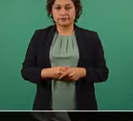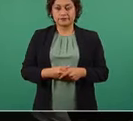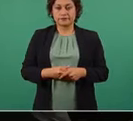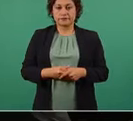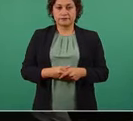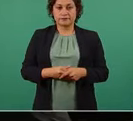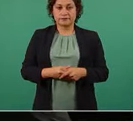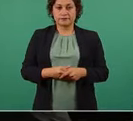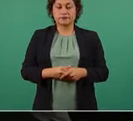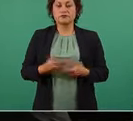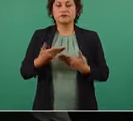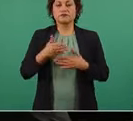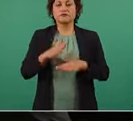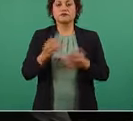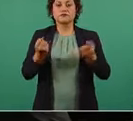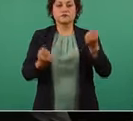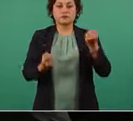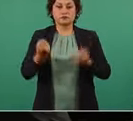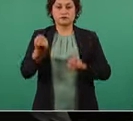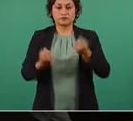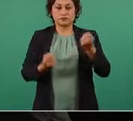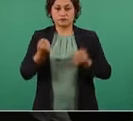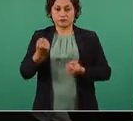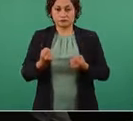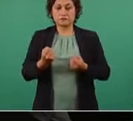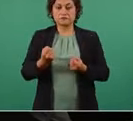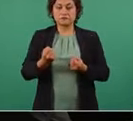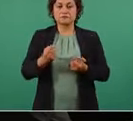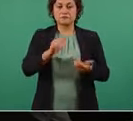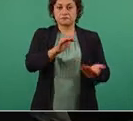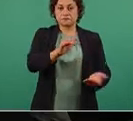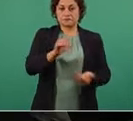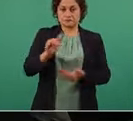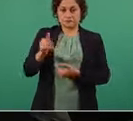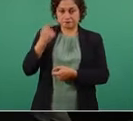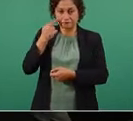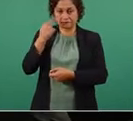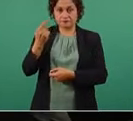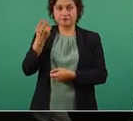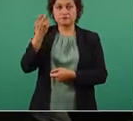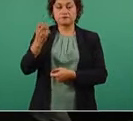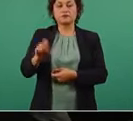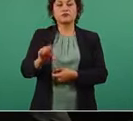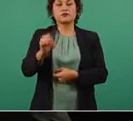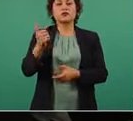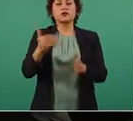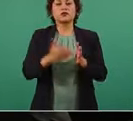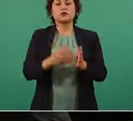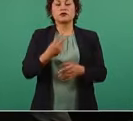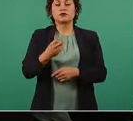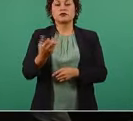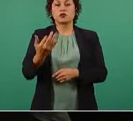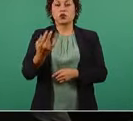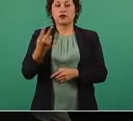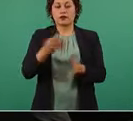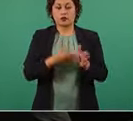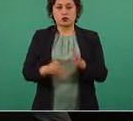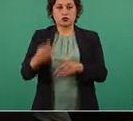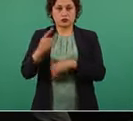vehículos, 1.738 vehículos asegurados, un total de 11.252 en el